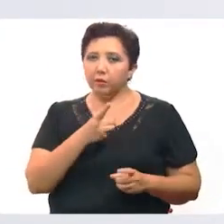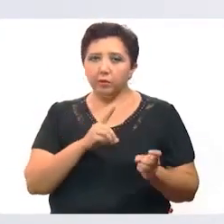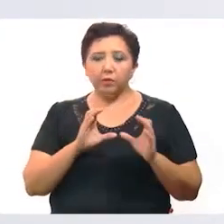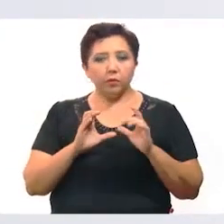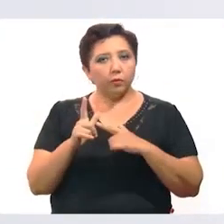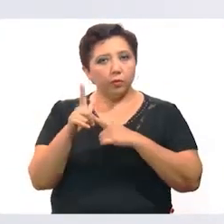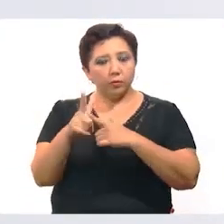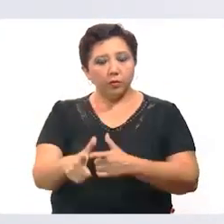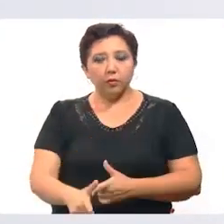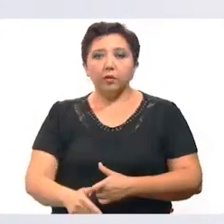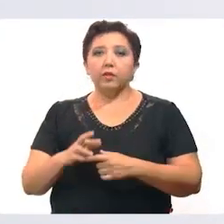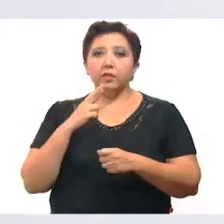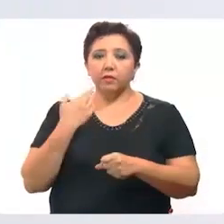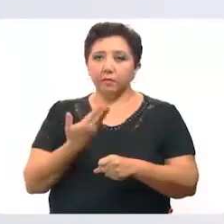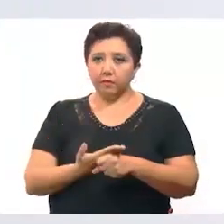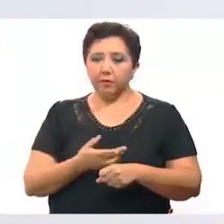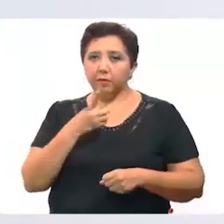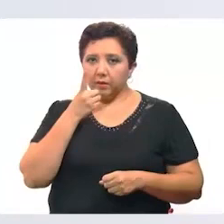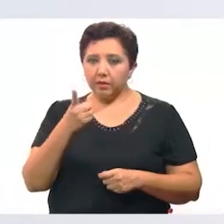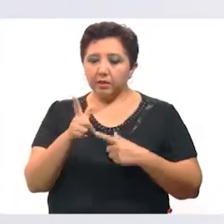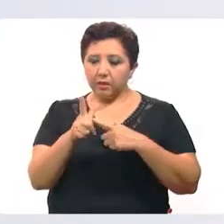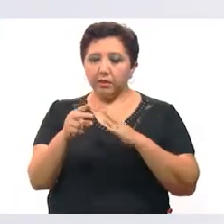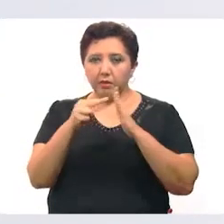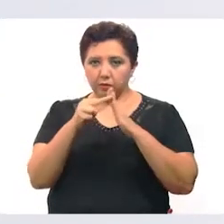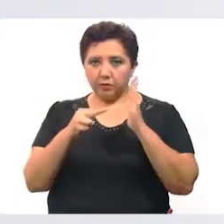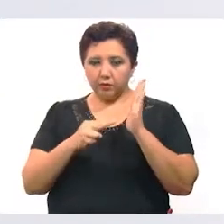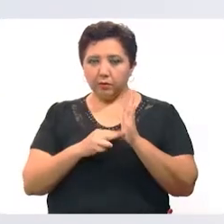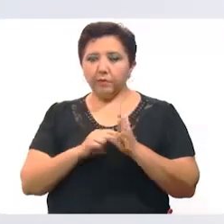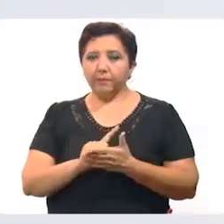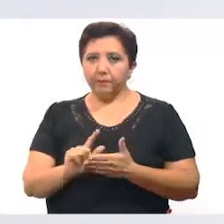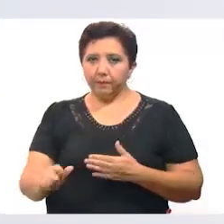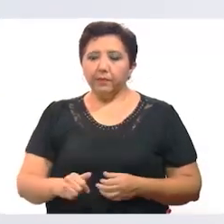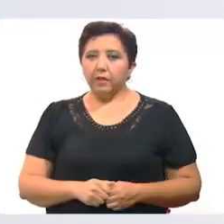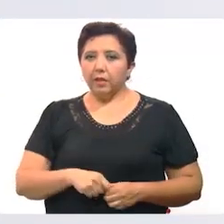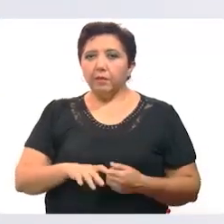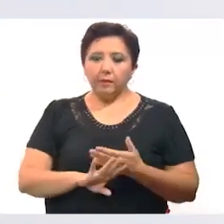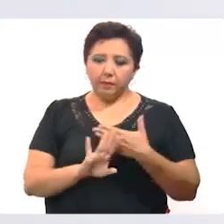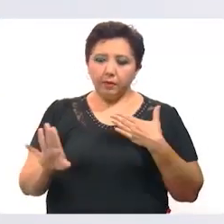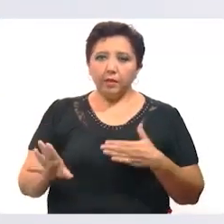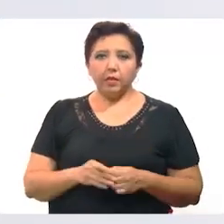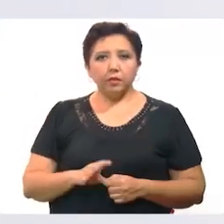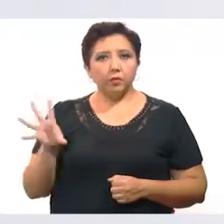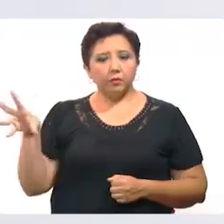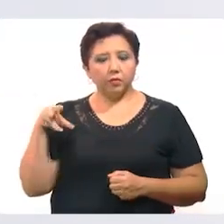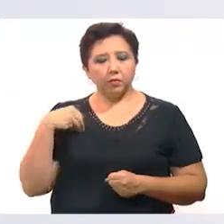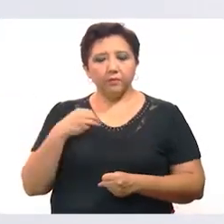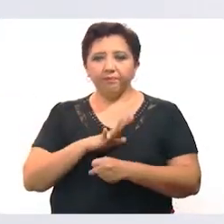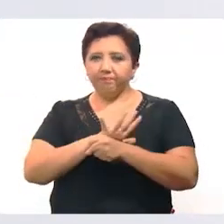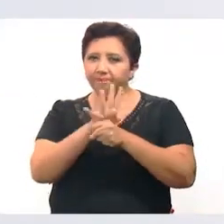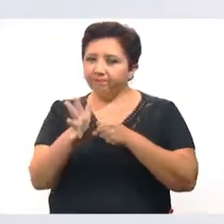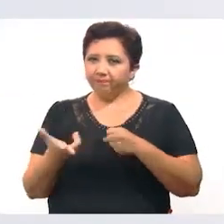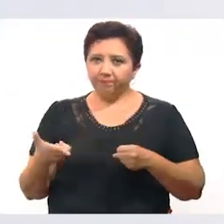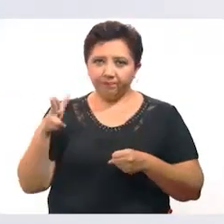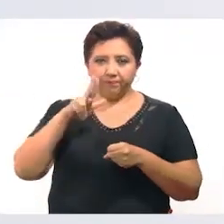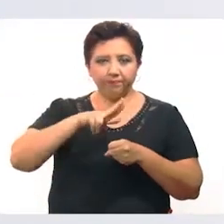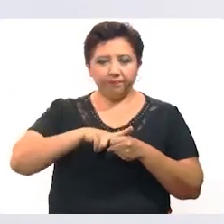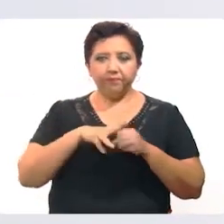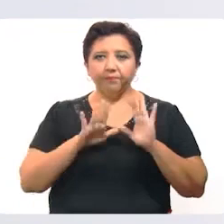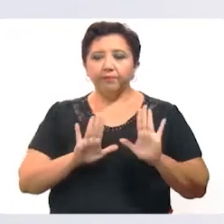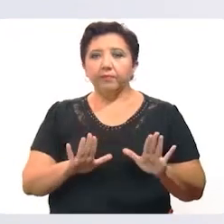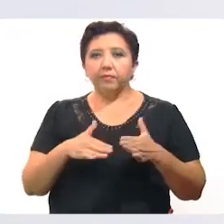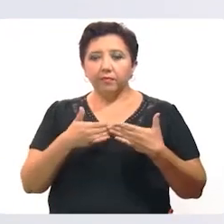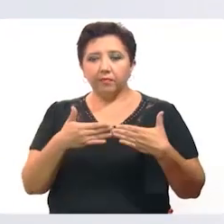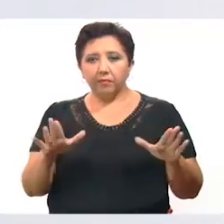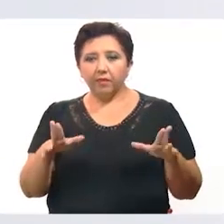guardia y continuar actuando con responsabilidad y siguiendo las medidas sanitarias, para evitar comprometer nuestra capacidad hospitalaria e interrumpir